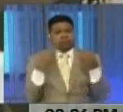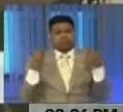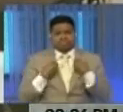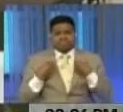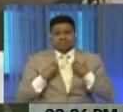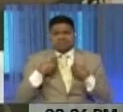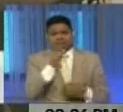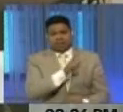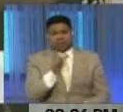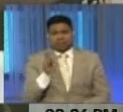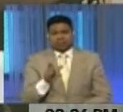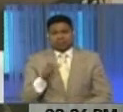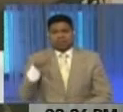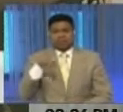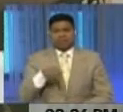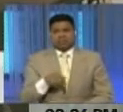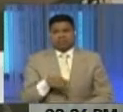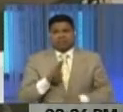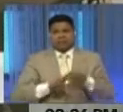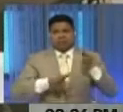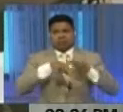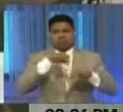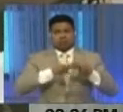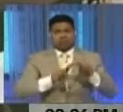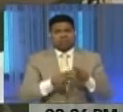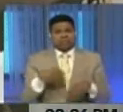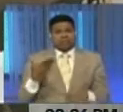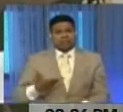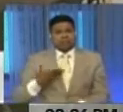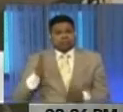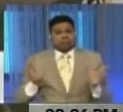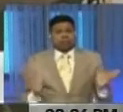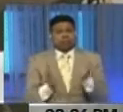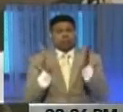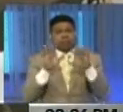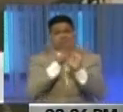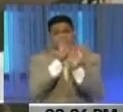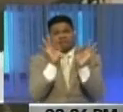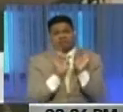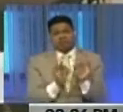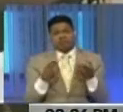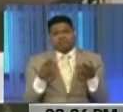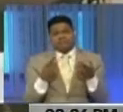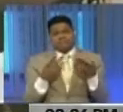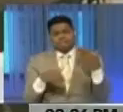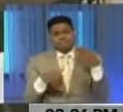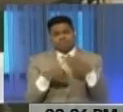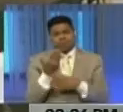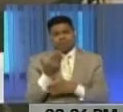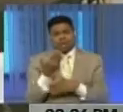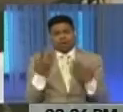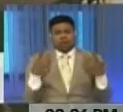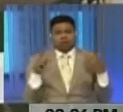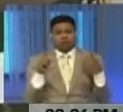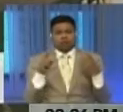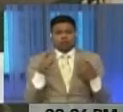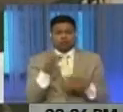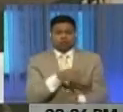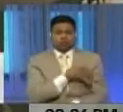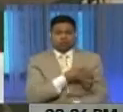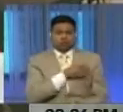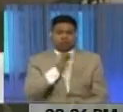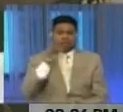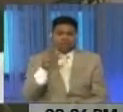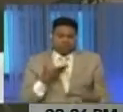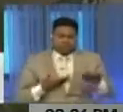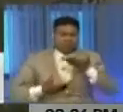planeta, para construir e impulsar un modelo económico productivo socialista, en armonía entre el hombre y